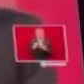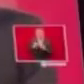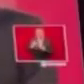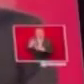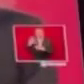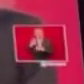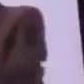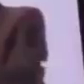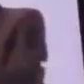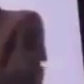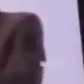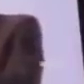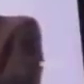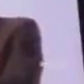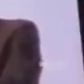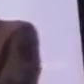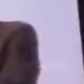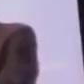no